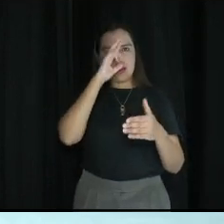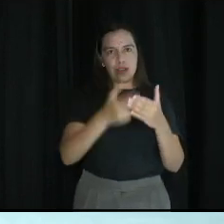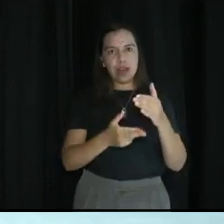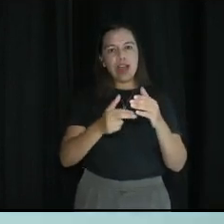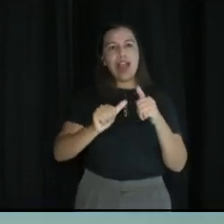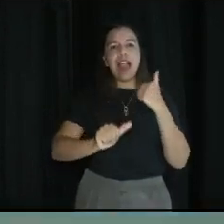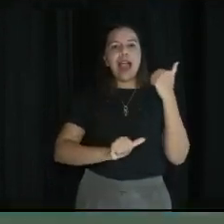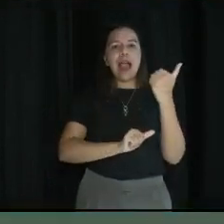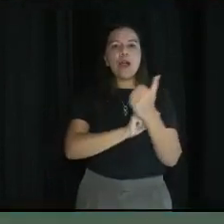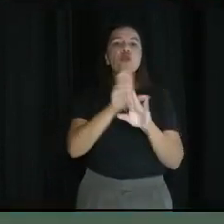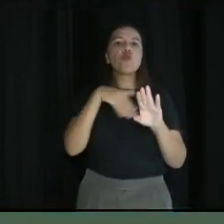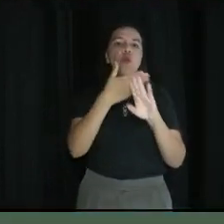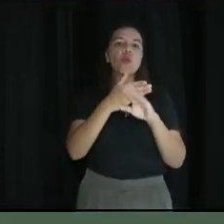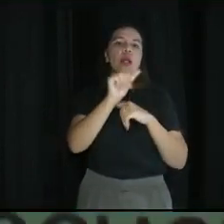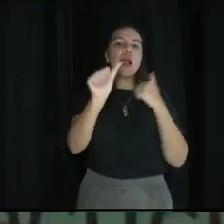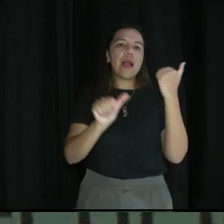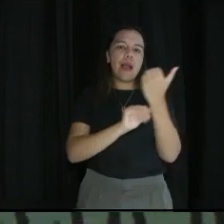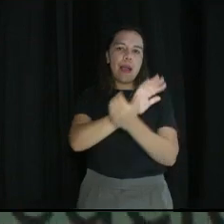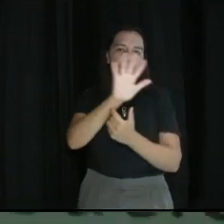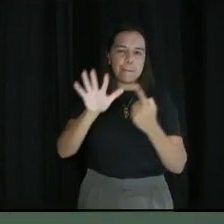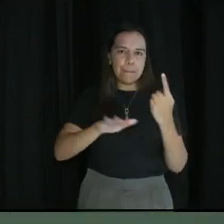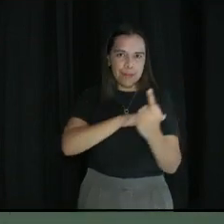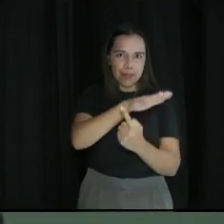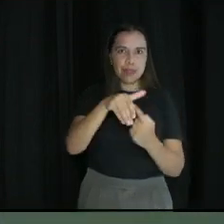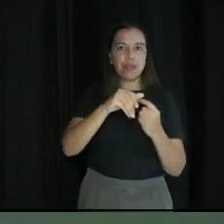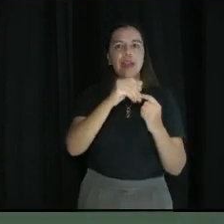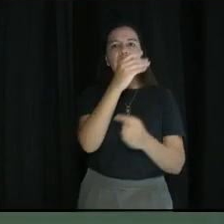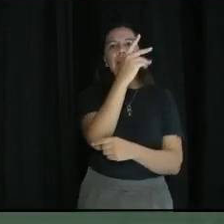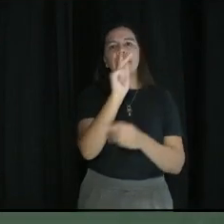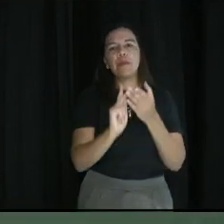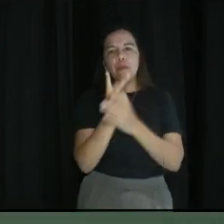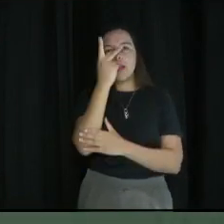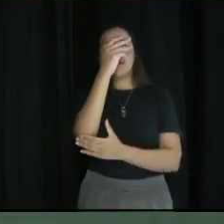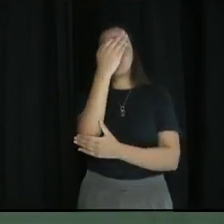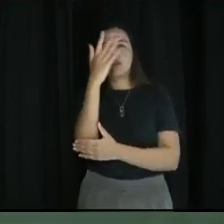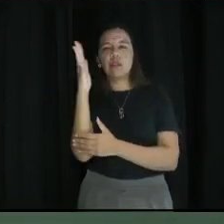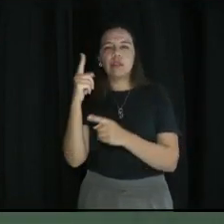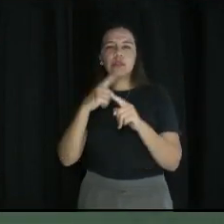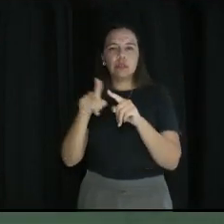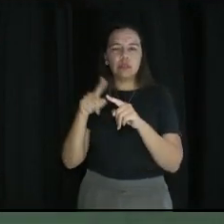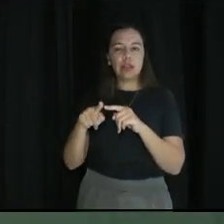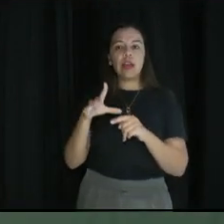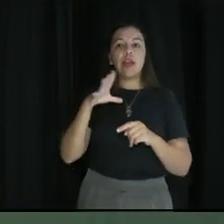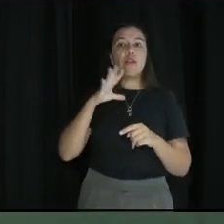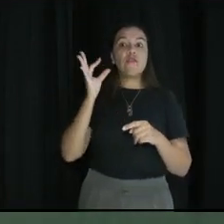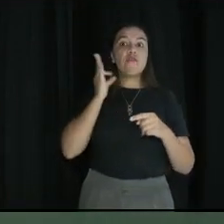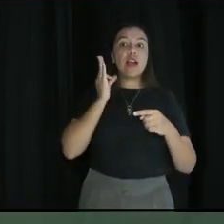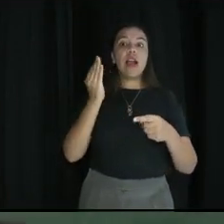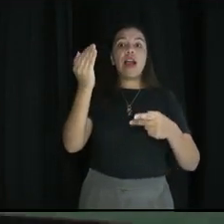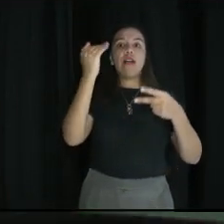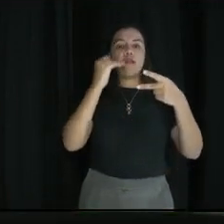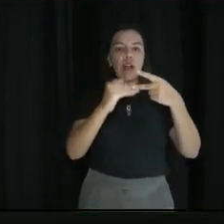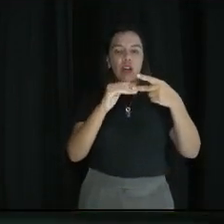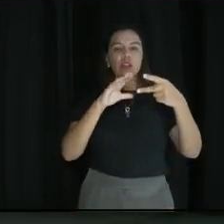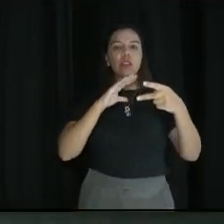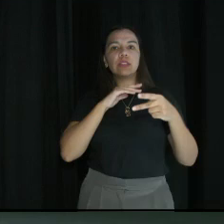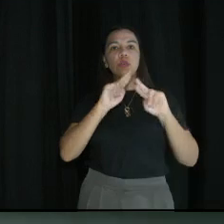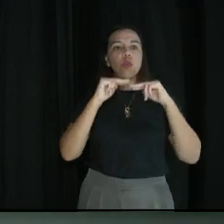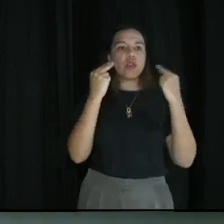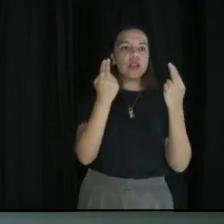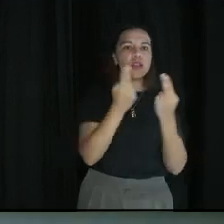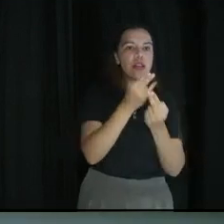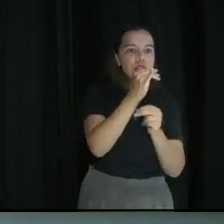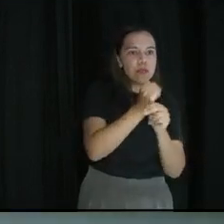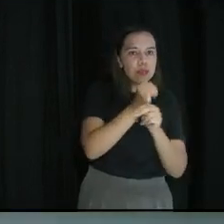Fauna. En esta fiscalía se divide a través de dos unidades. Una unidad, que es la unidad de investigación y persecución de